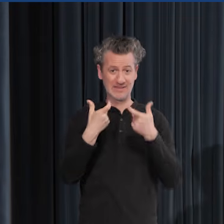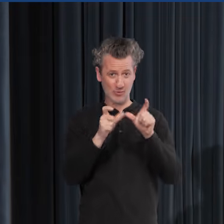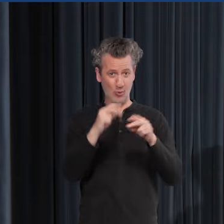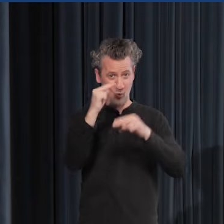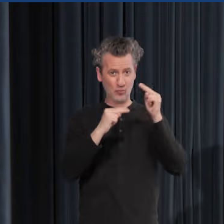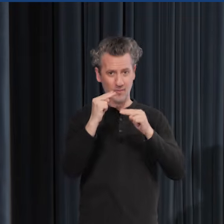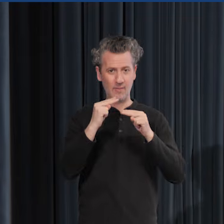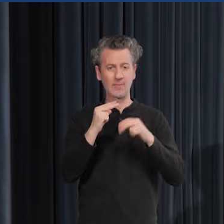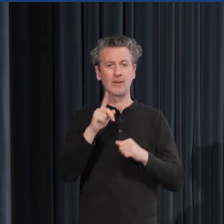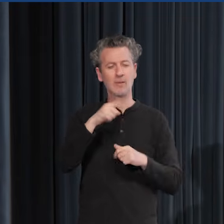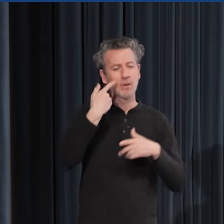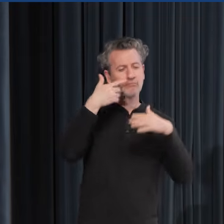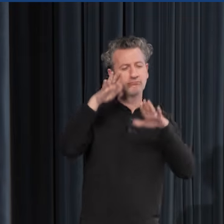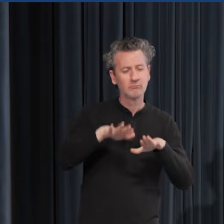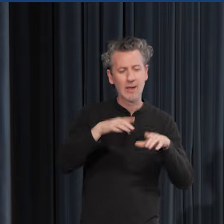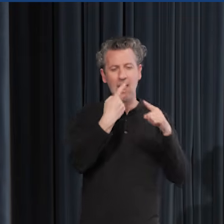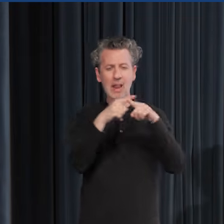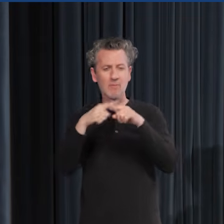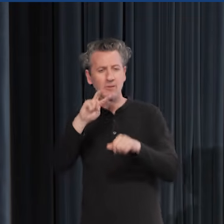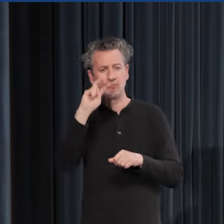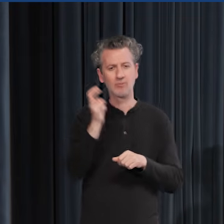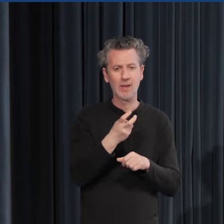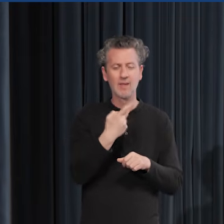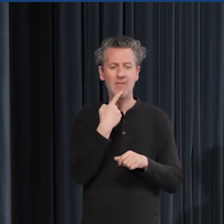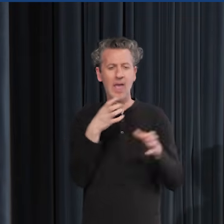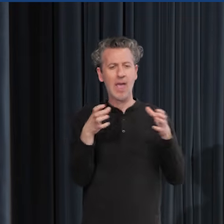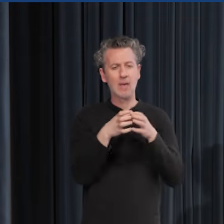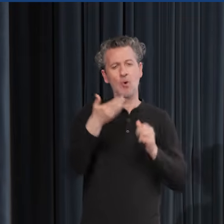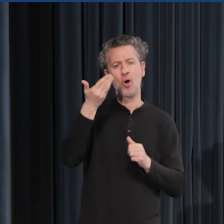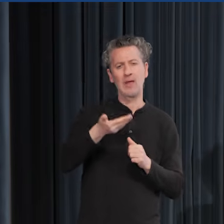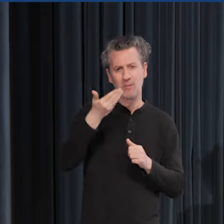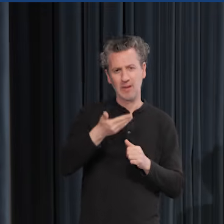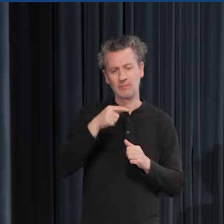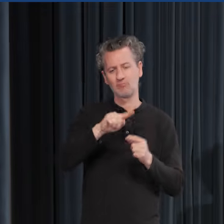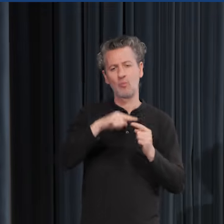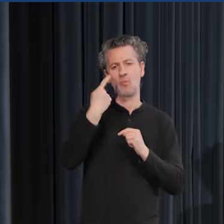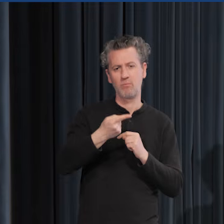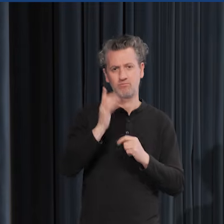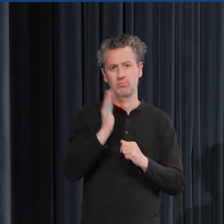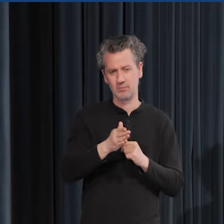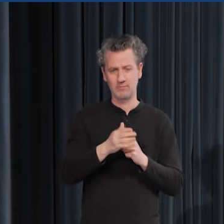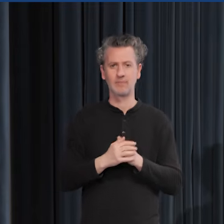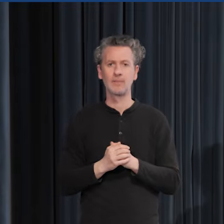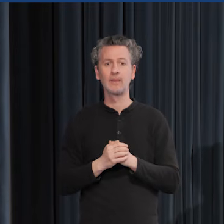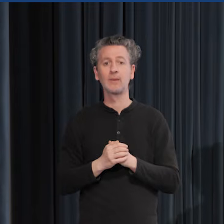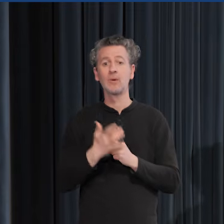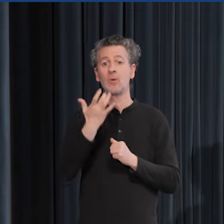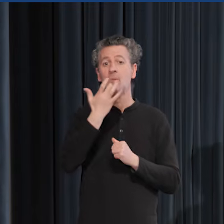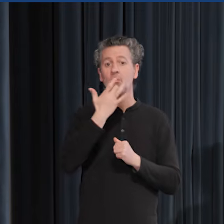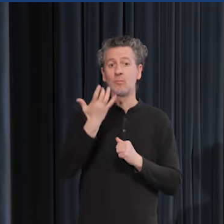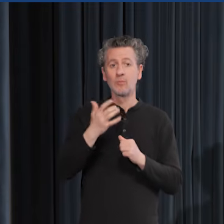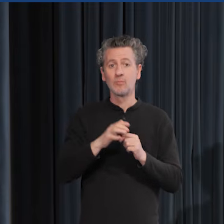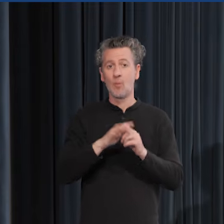que hay determinados elementos o equipos que son los más relevantes desde los cuales se producen. Quiero destacar las